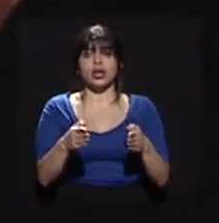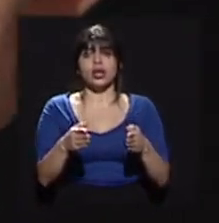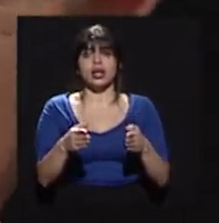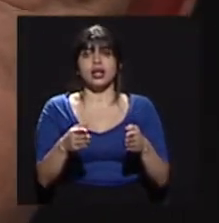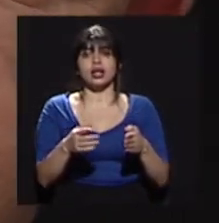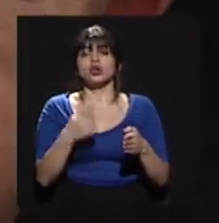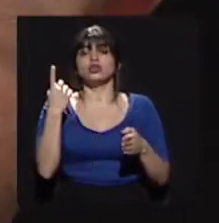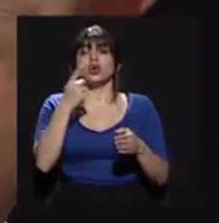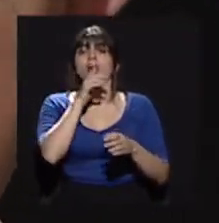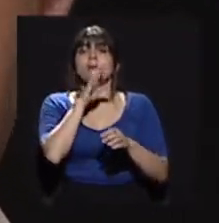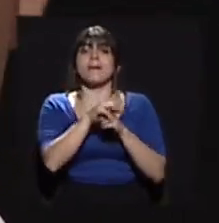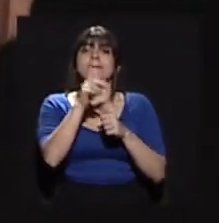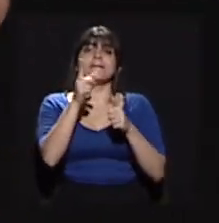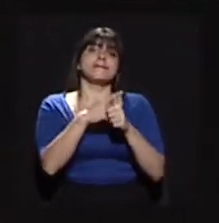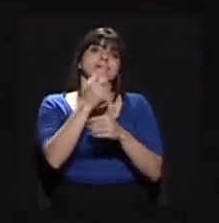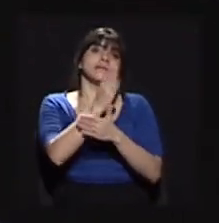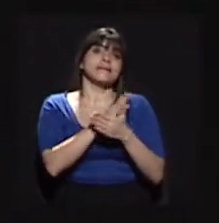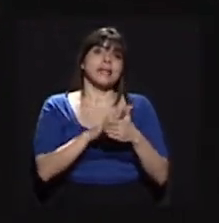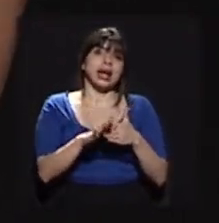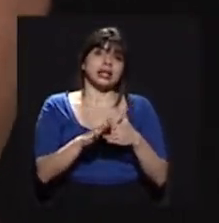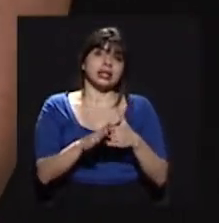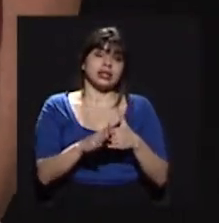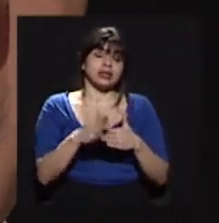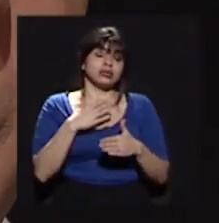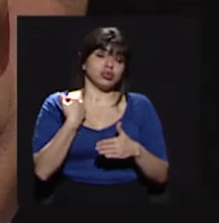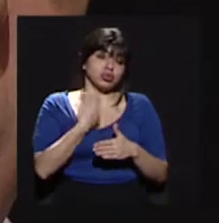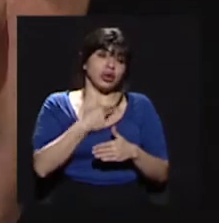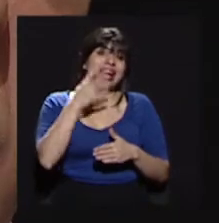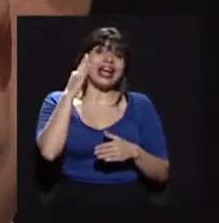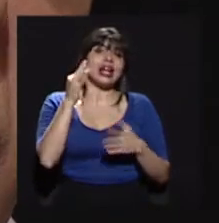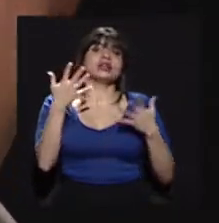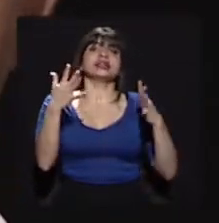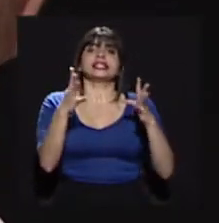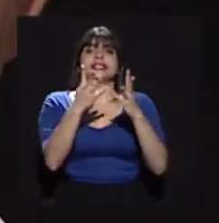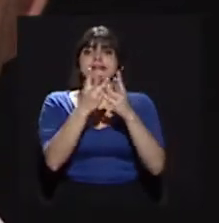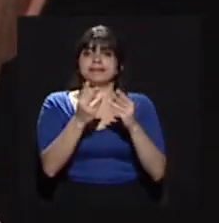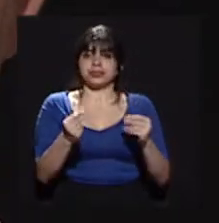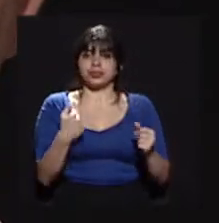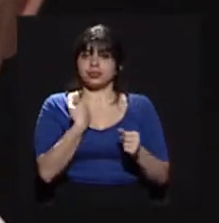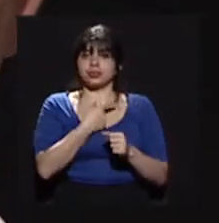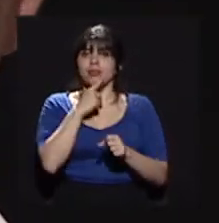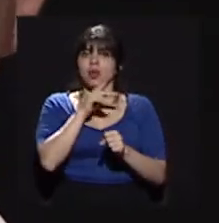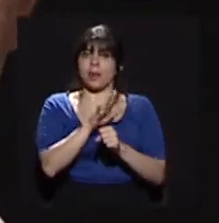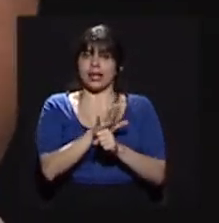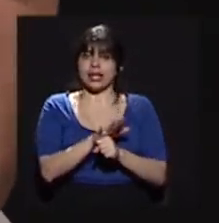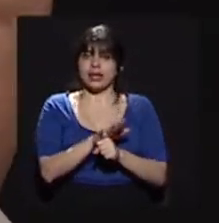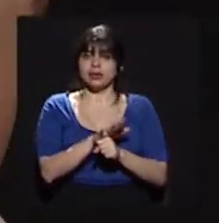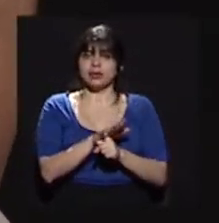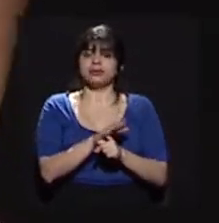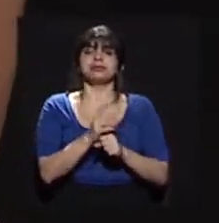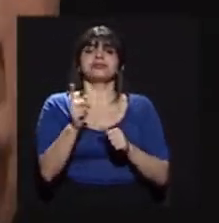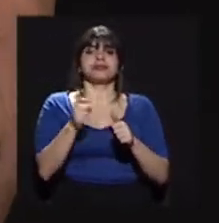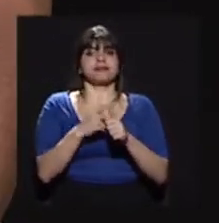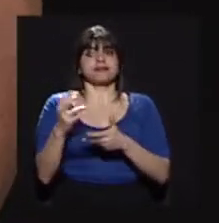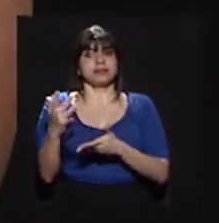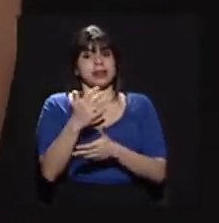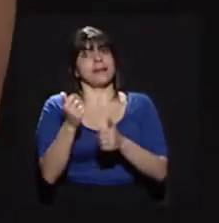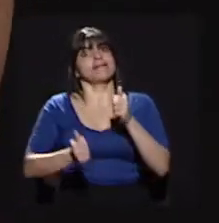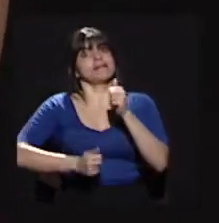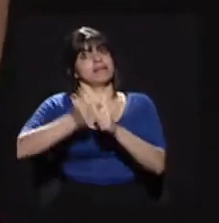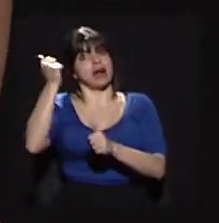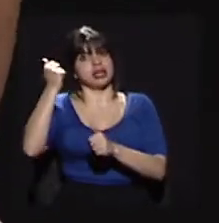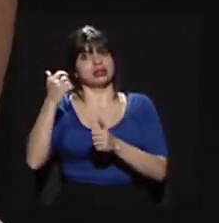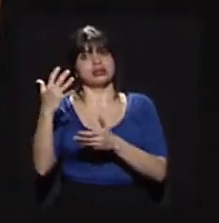sólo ha cumplido su primera parte en donde hemos creo resuelto lo que prometimos que fue recoger más mucho más